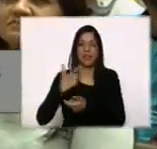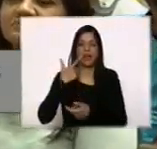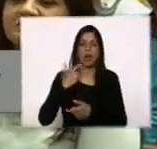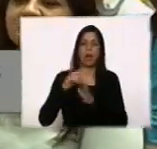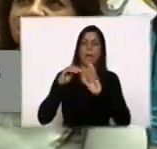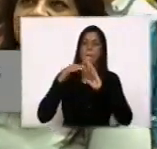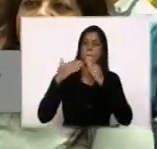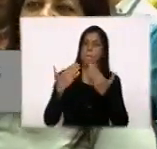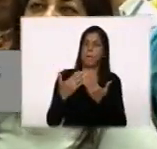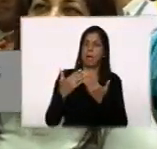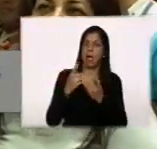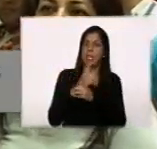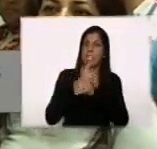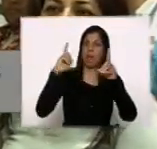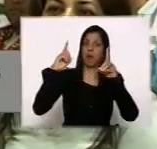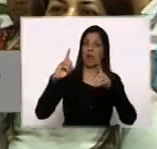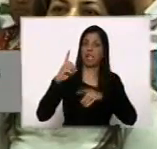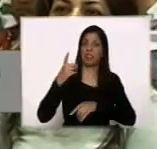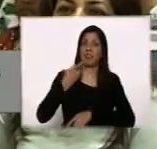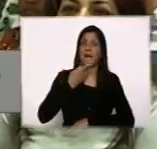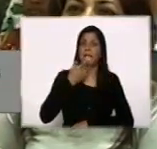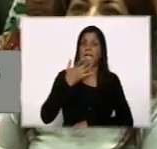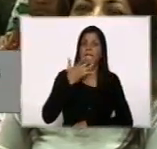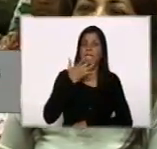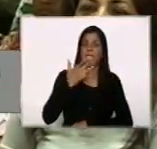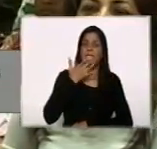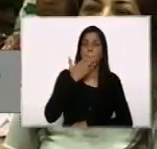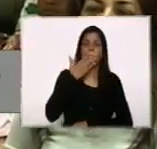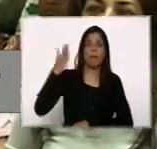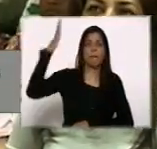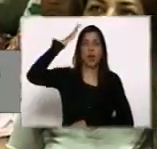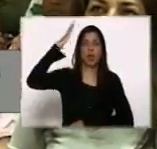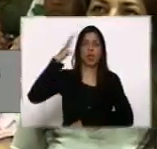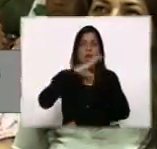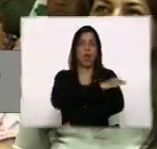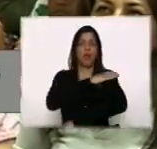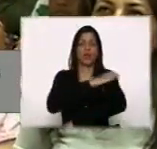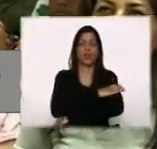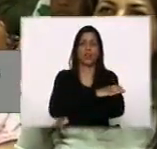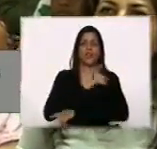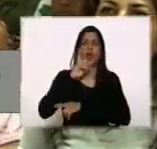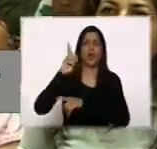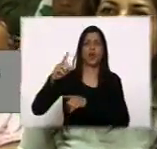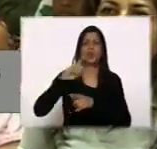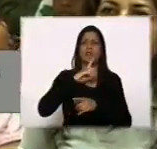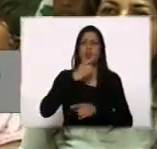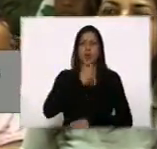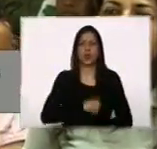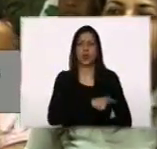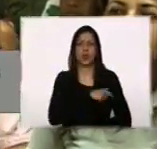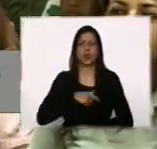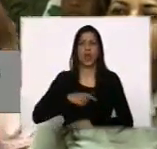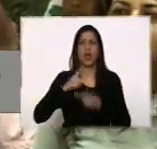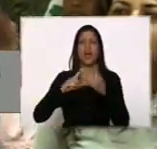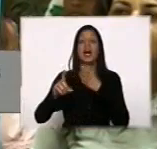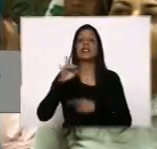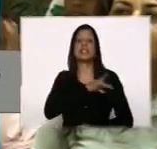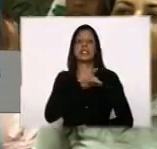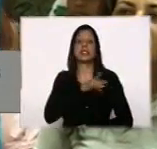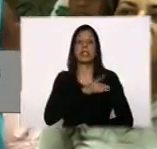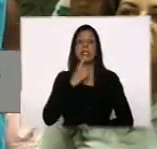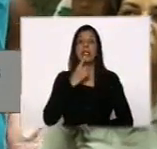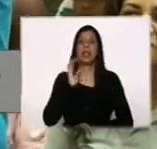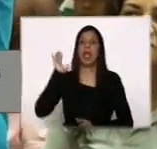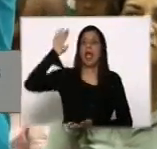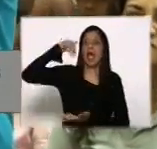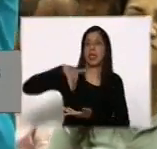perfecto, esa democracia de mentira que ellos tenían, bueno, en Suiza, en Chile. Una vez dijeron que Argentina era el